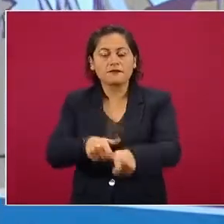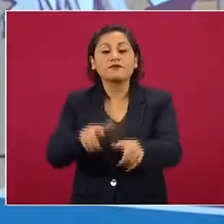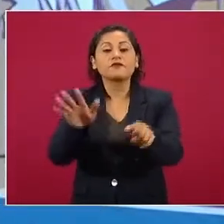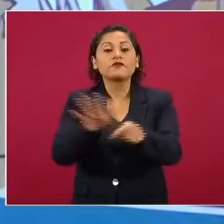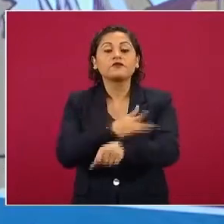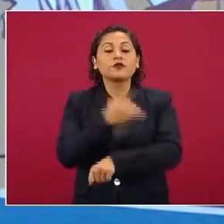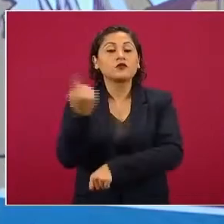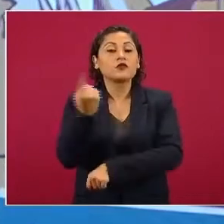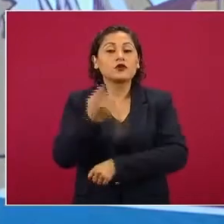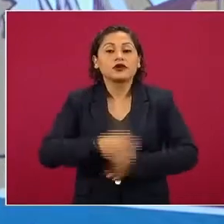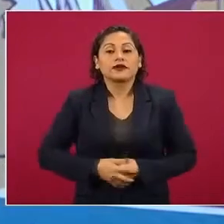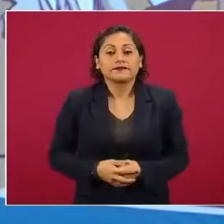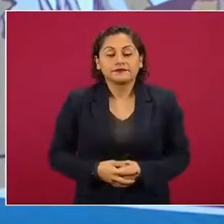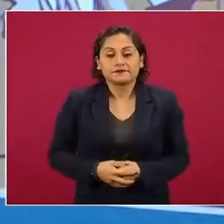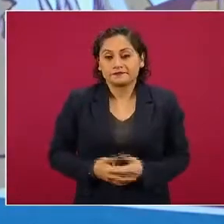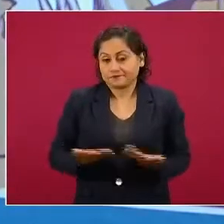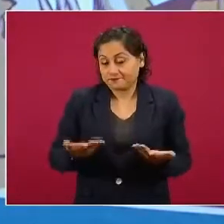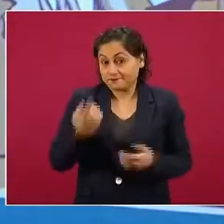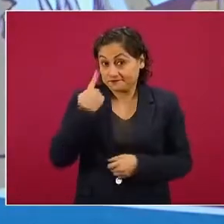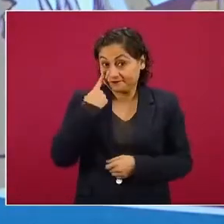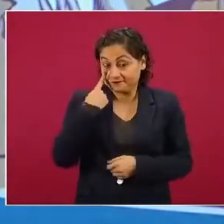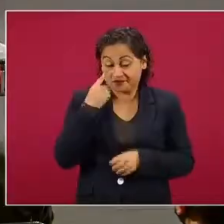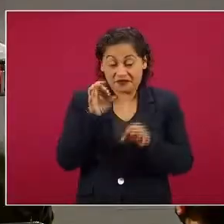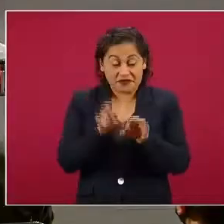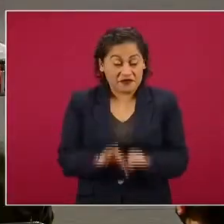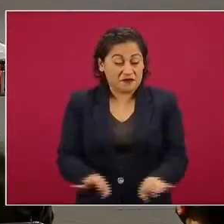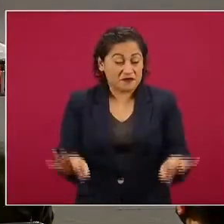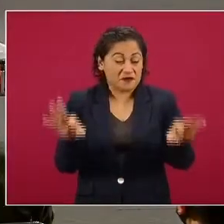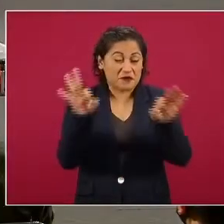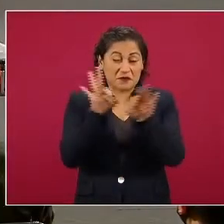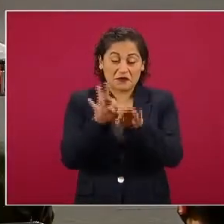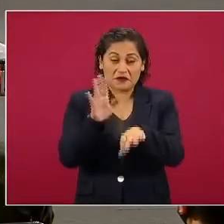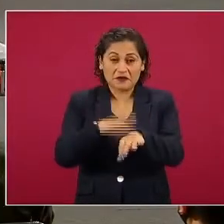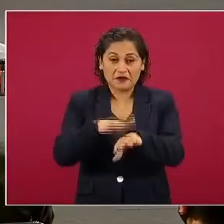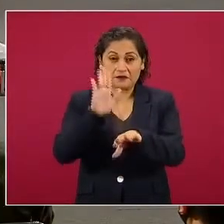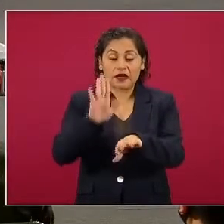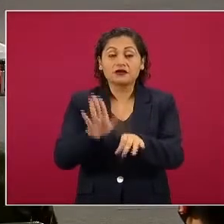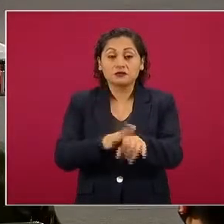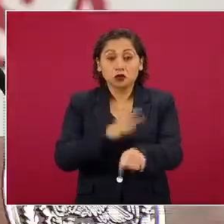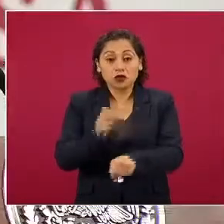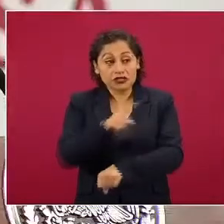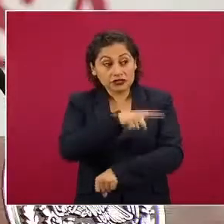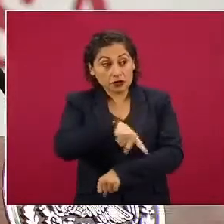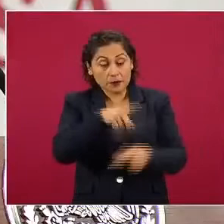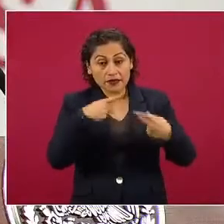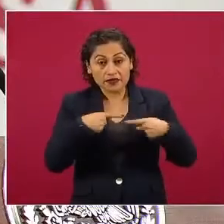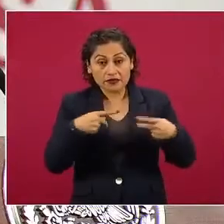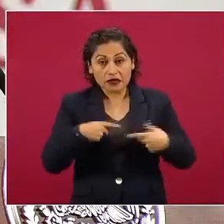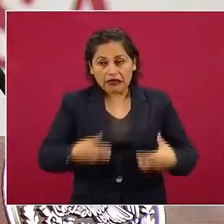todo, y por eso la desesperación de nuestros adversarios,